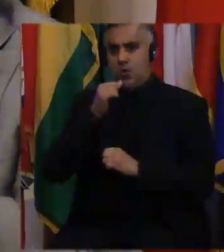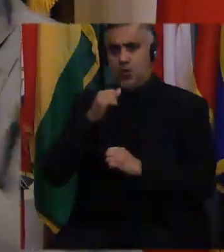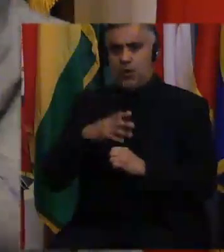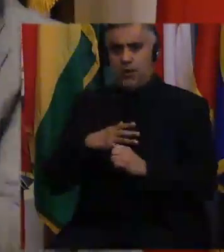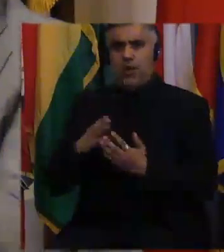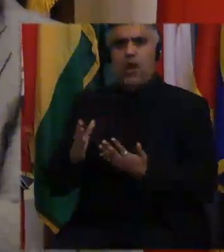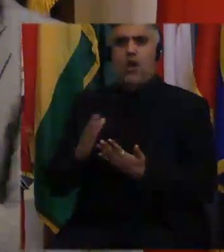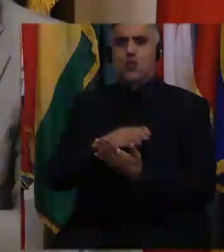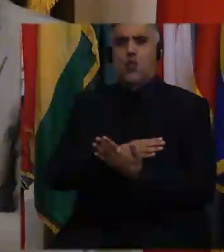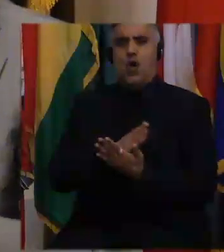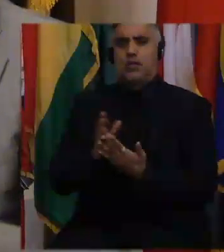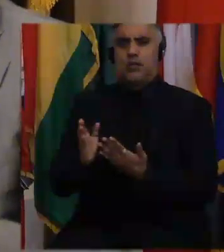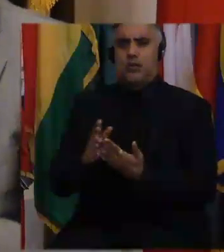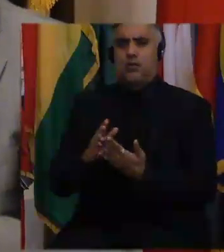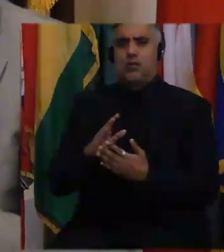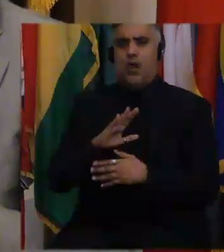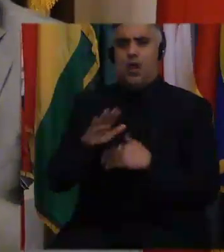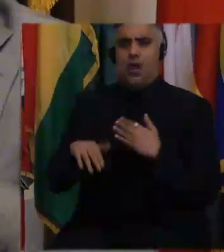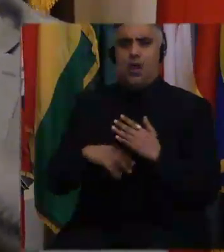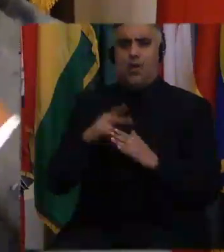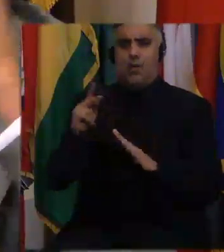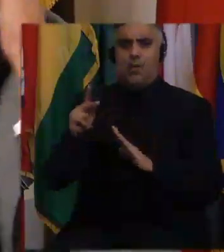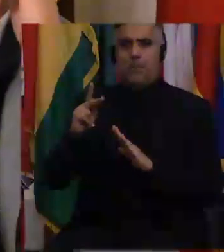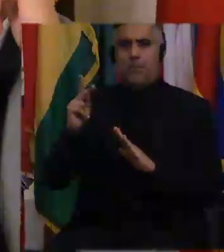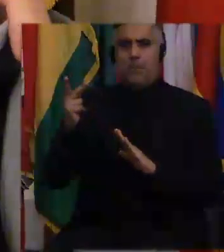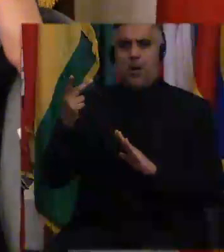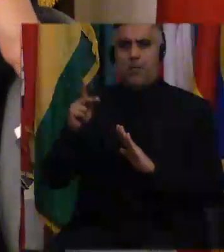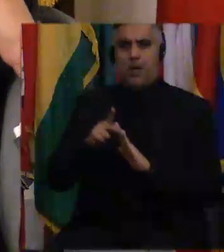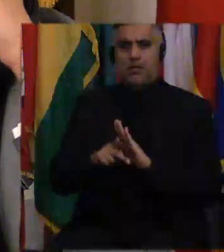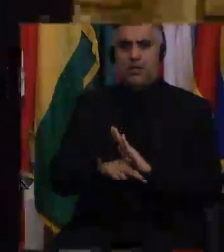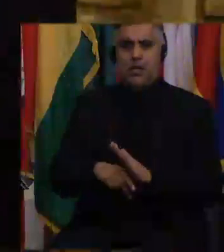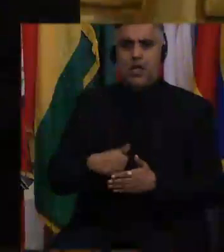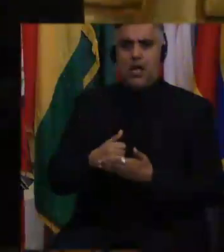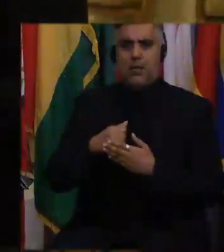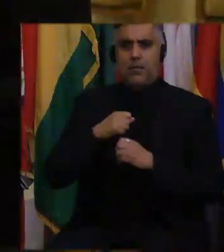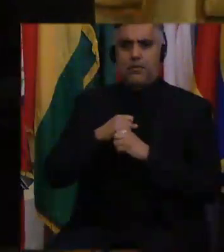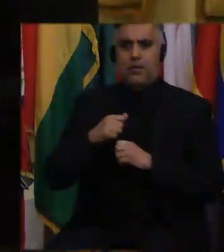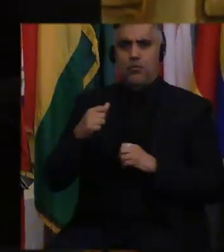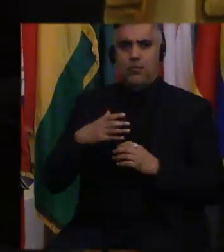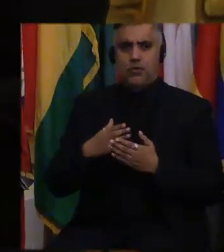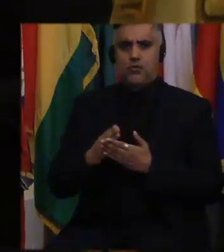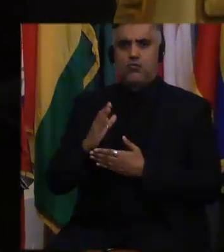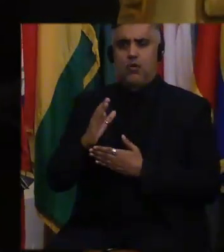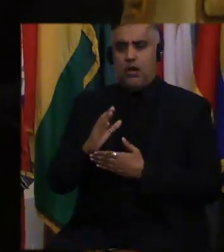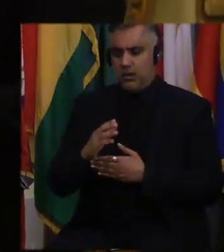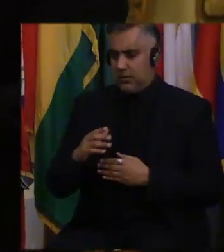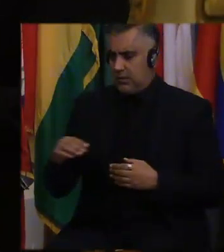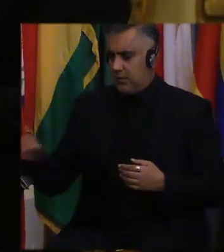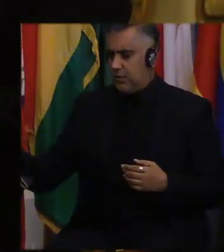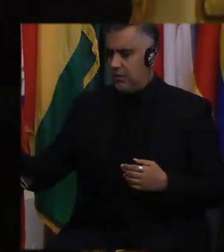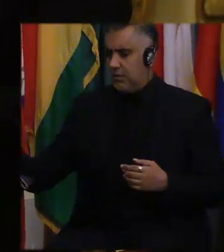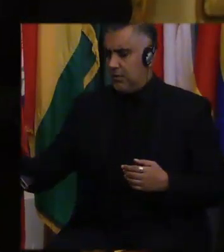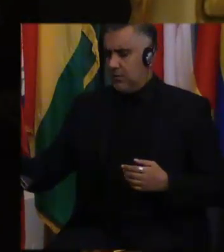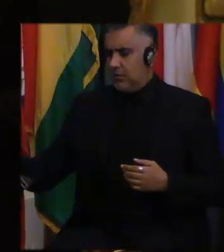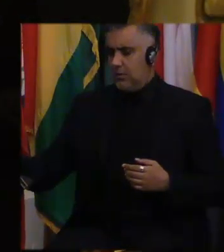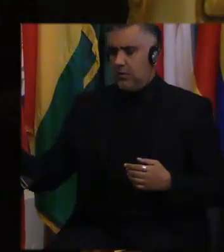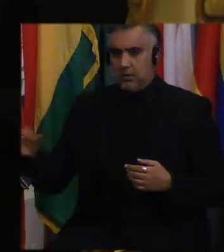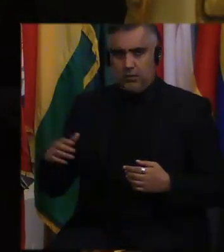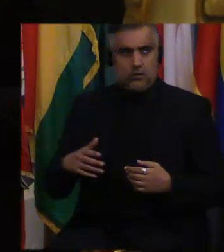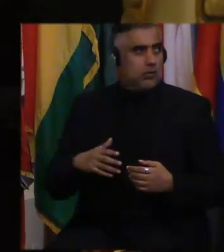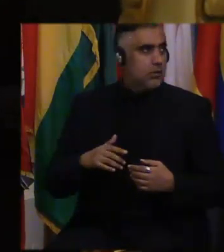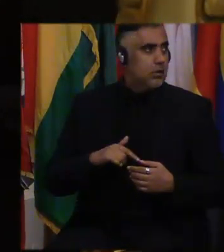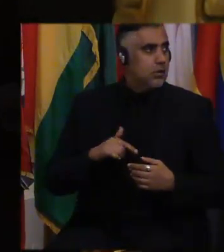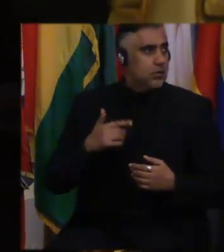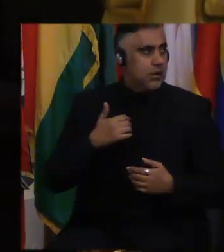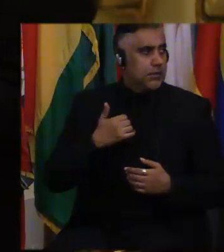tener un carácter muy efectivo en la protección de los derechos también. Thanks, Paulo. I'd like to briefly apologize to Sylvia and to others who may be having some